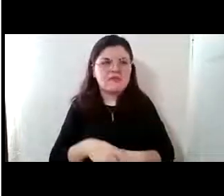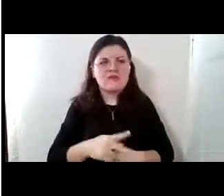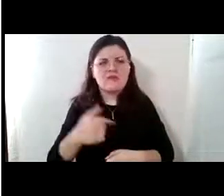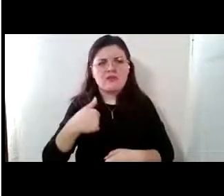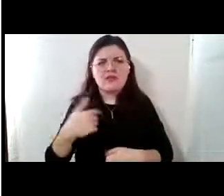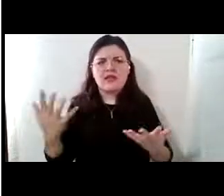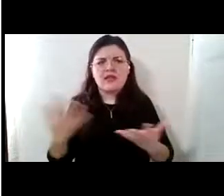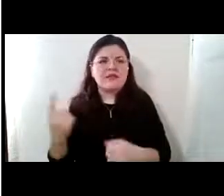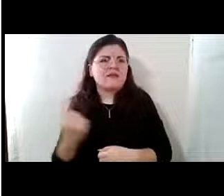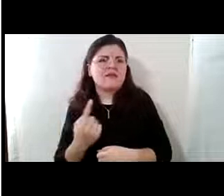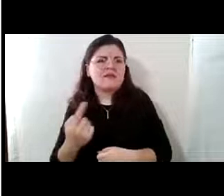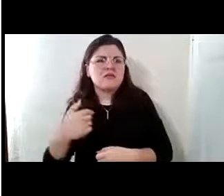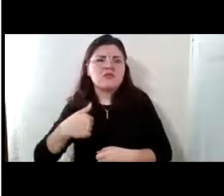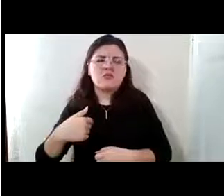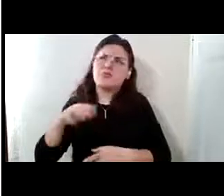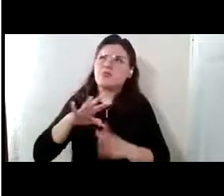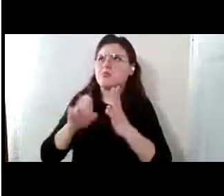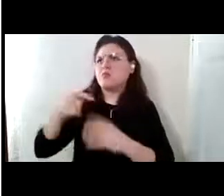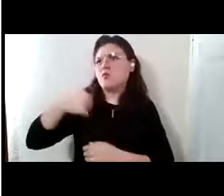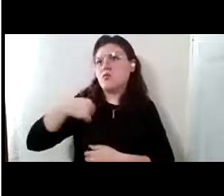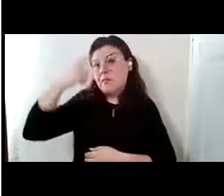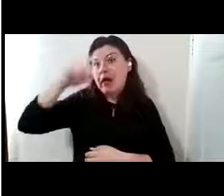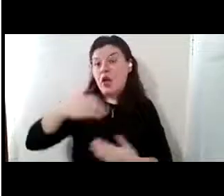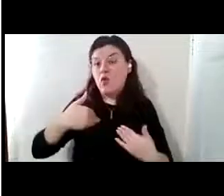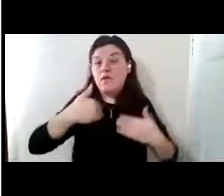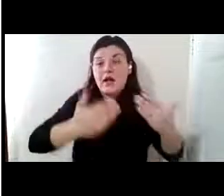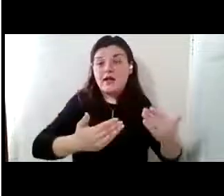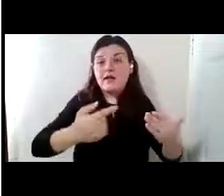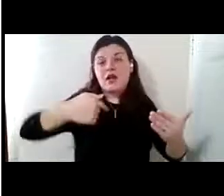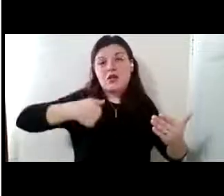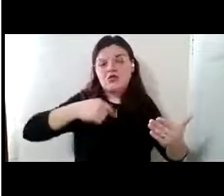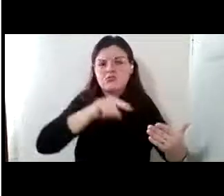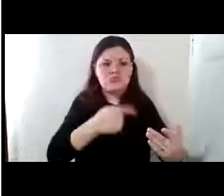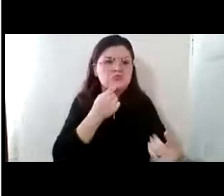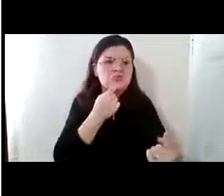yo, para que exista esta confianza, pues me comunico con niño o niña.